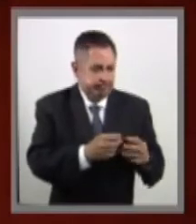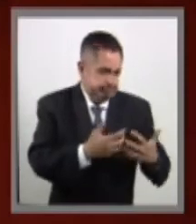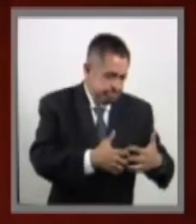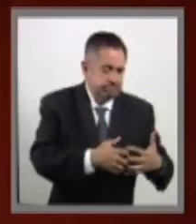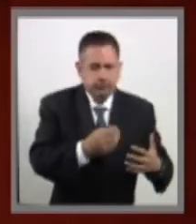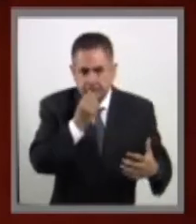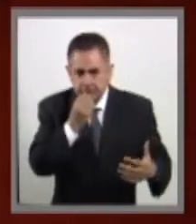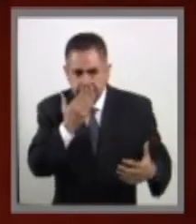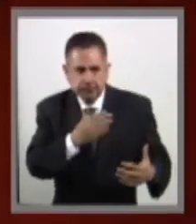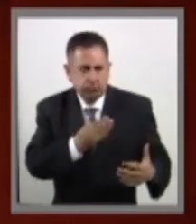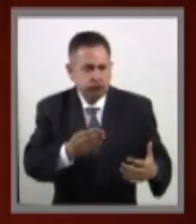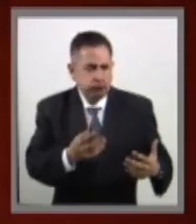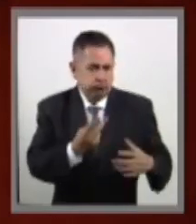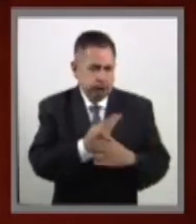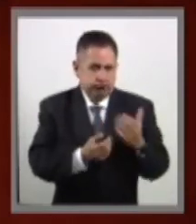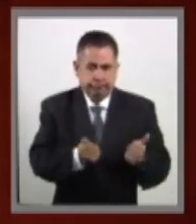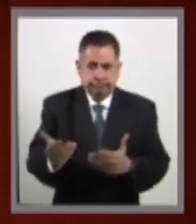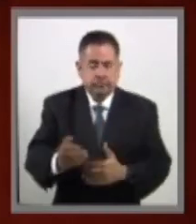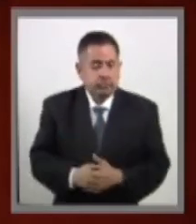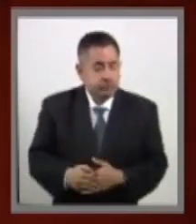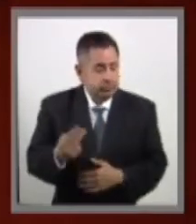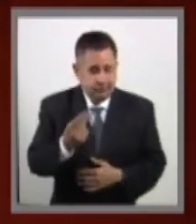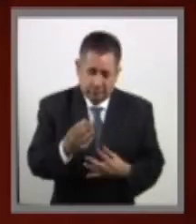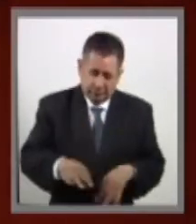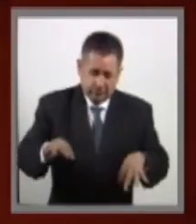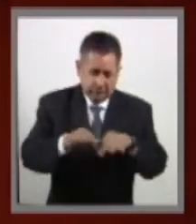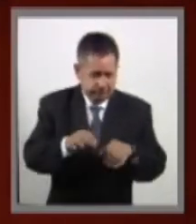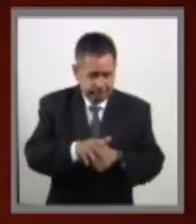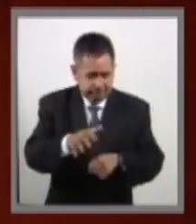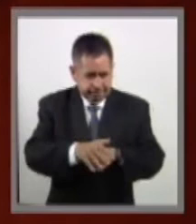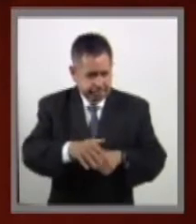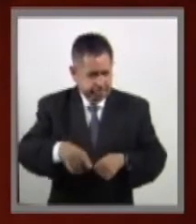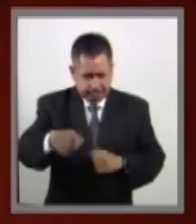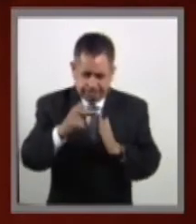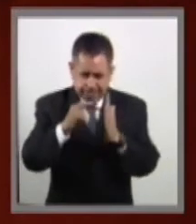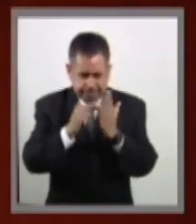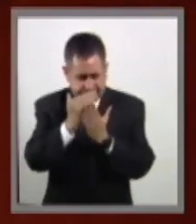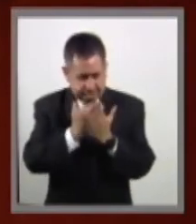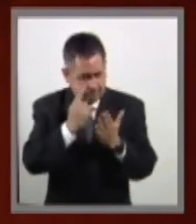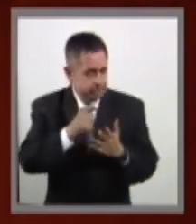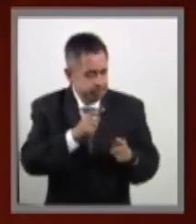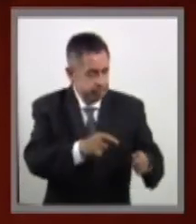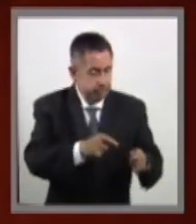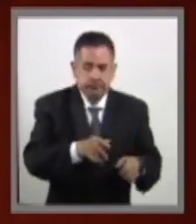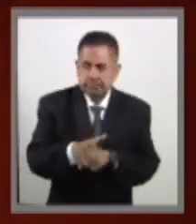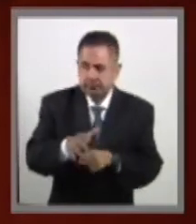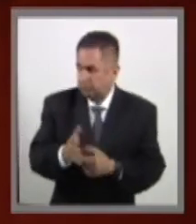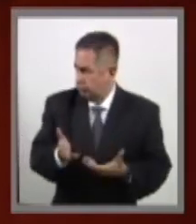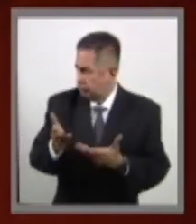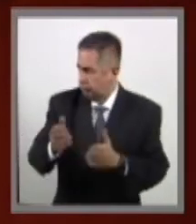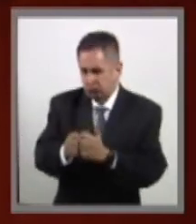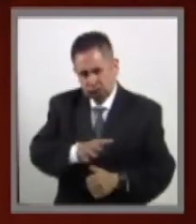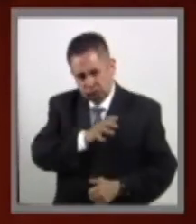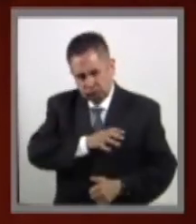nunca. Es primordial generar las condiciones óptimas con el fin de asegurar un abasto suficiente de alimentos de